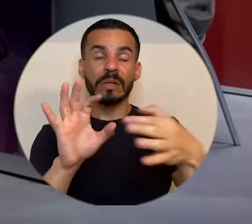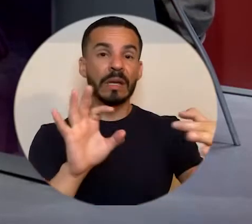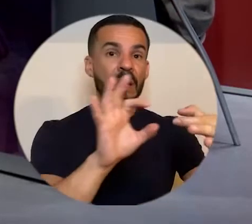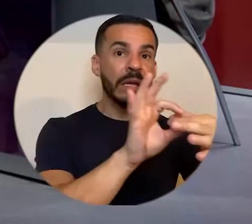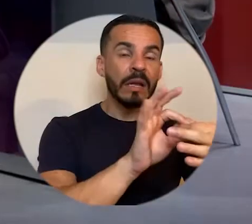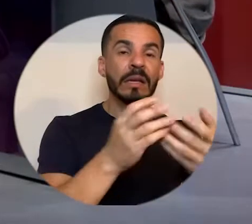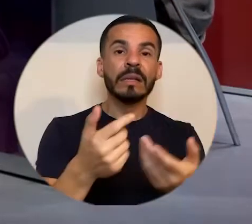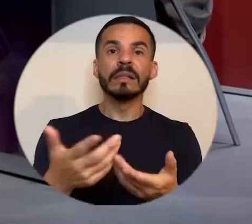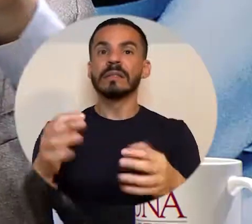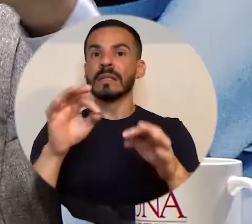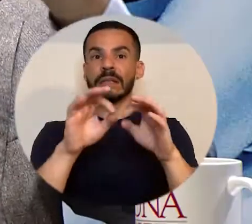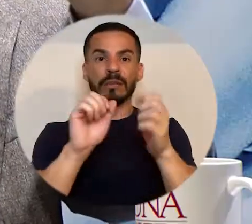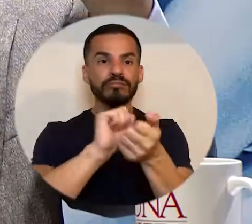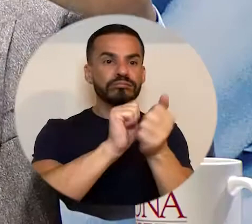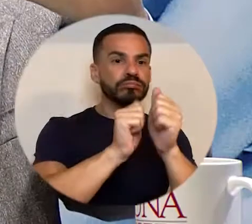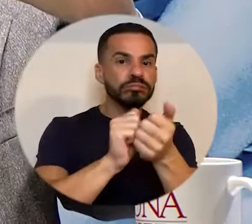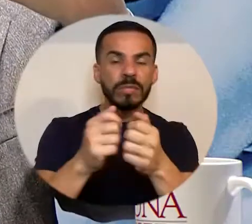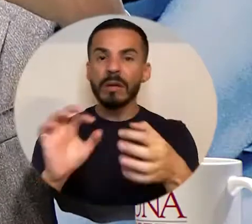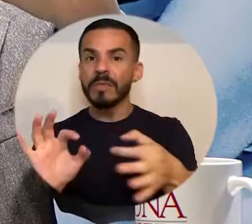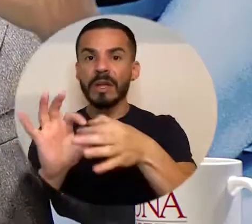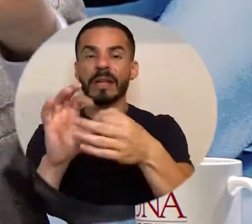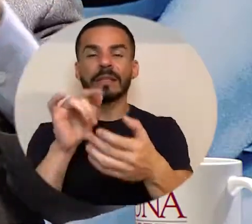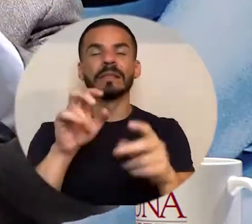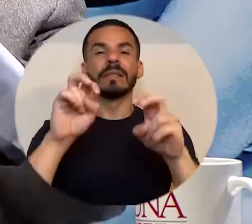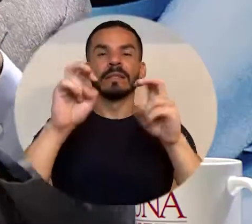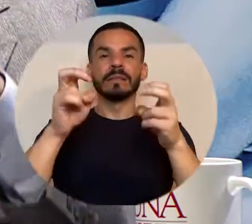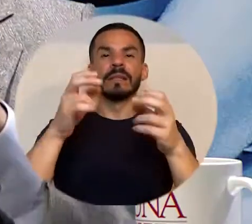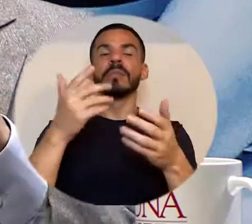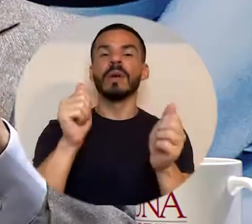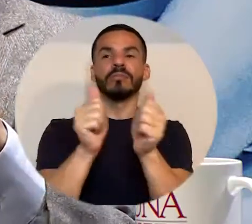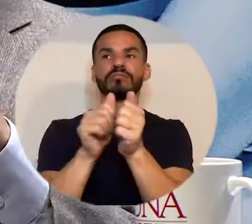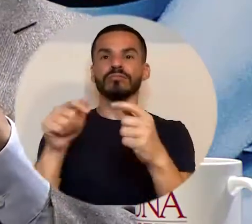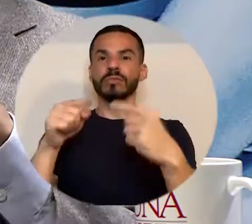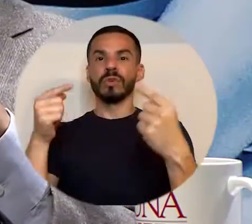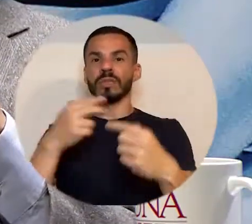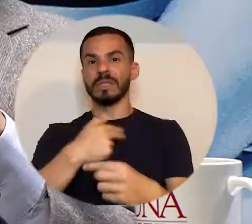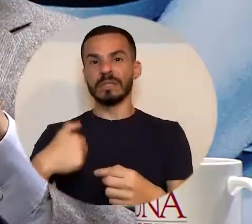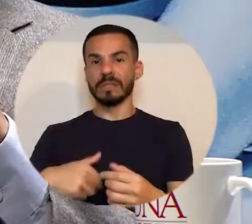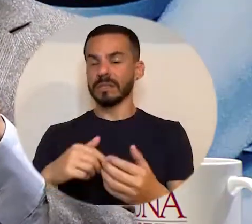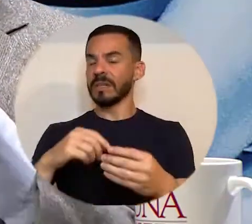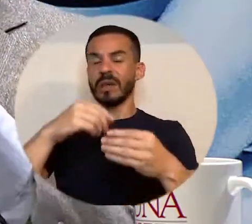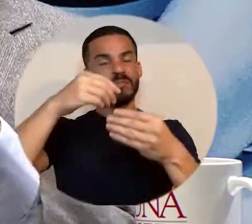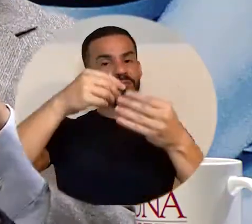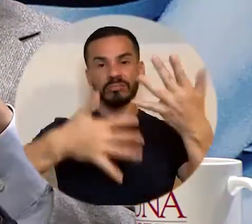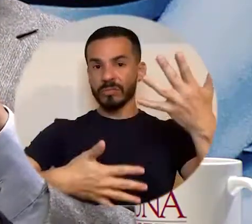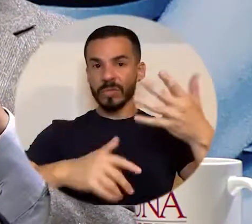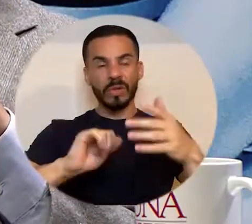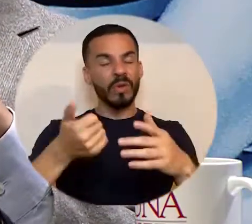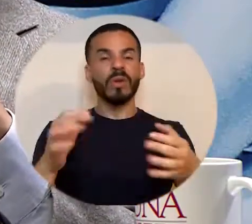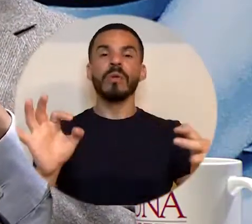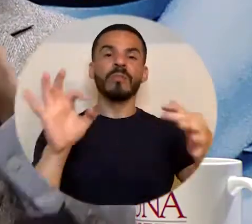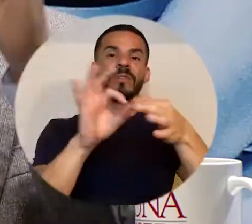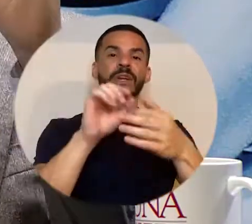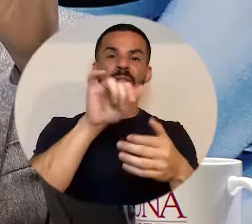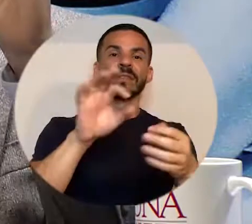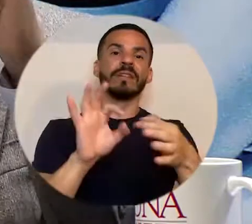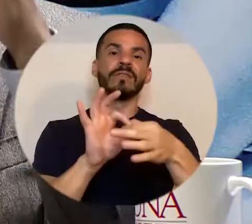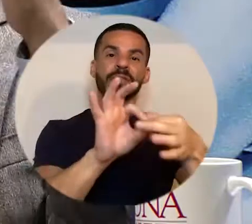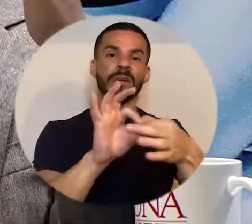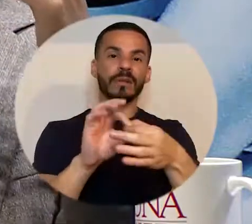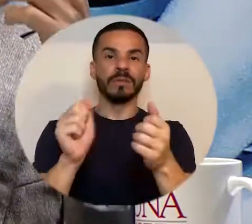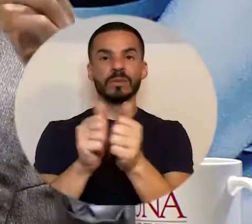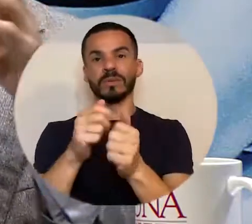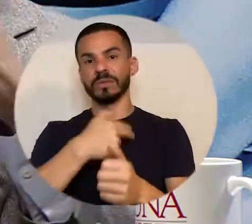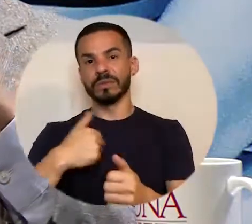de alianzas, de reposicionamiento de alianzas, es que se va a tratar el tema con China. Y todo lo demás está vinculado